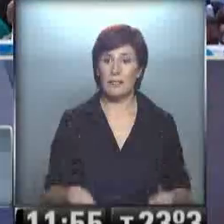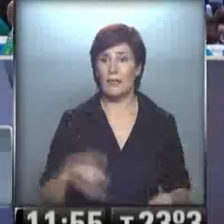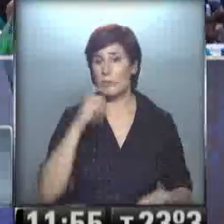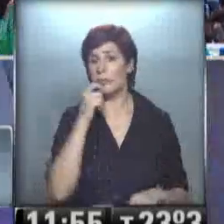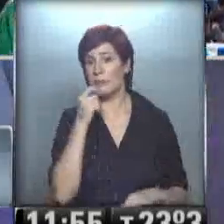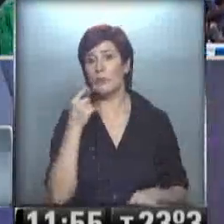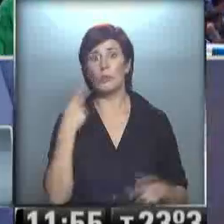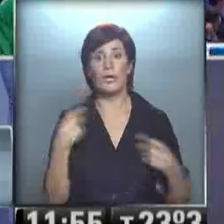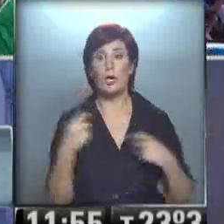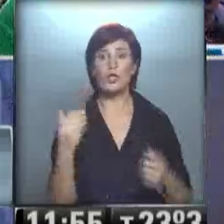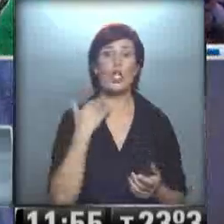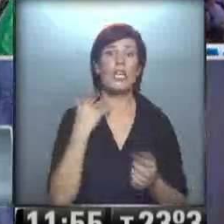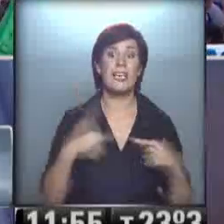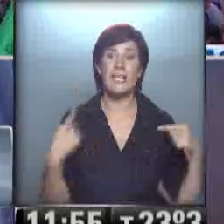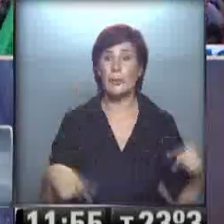librero,